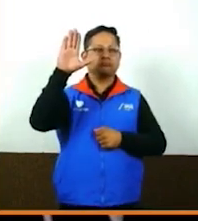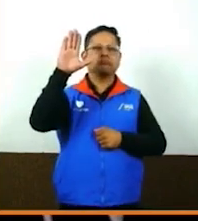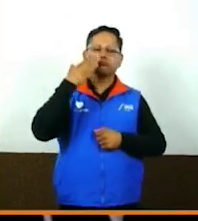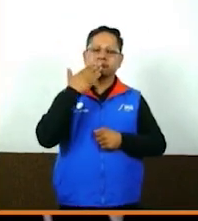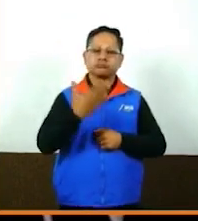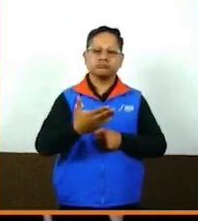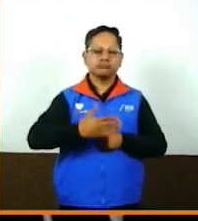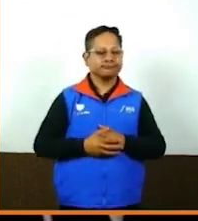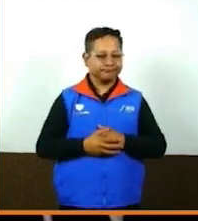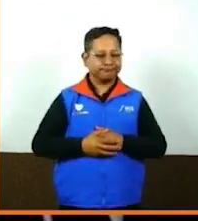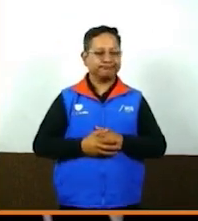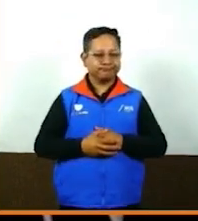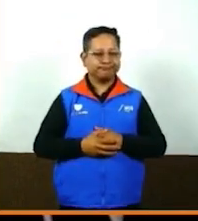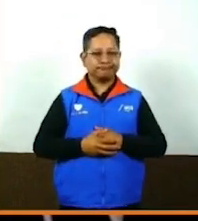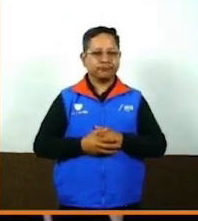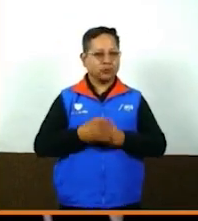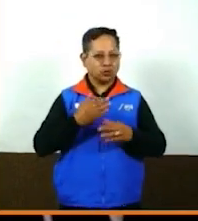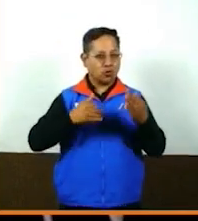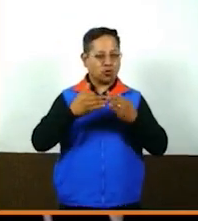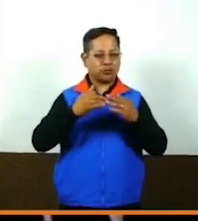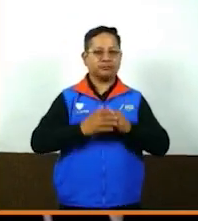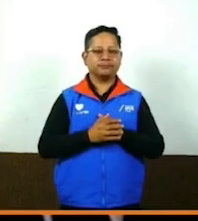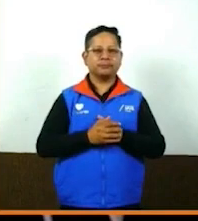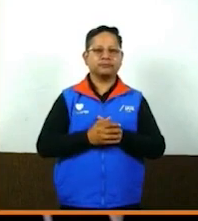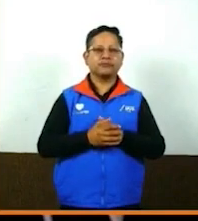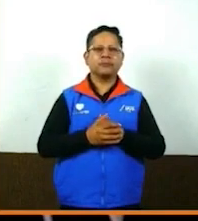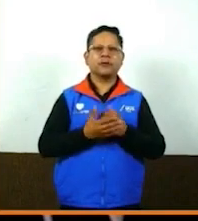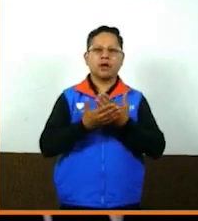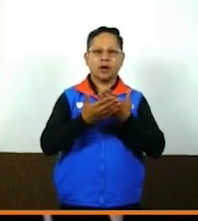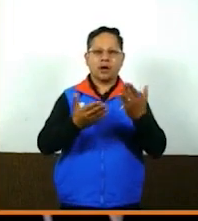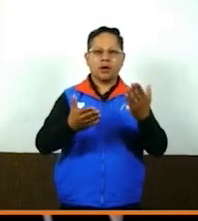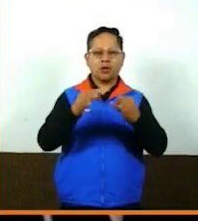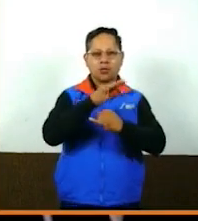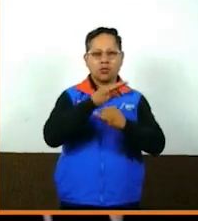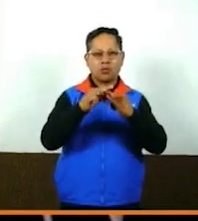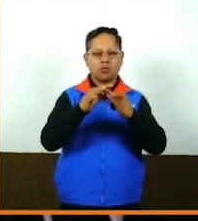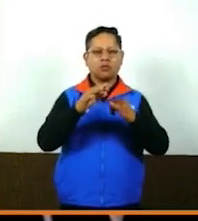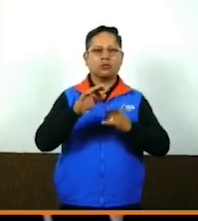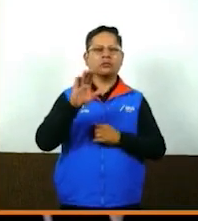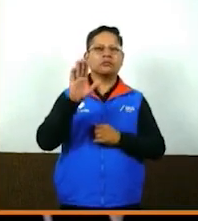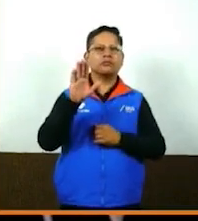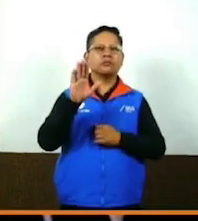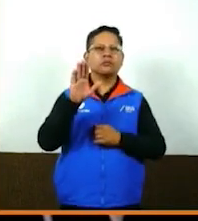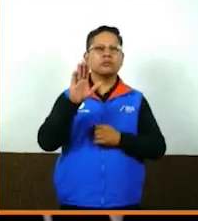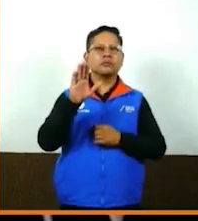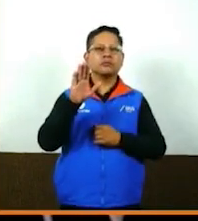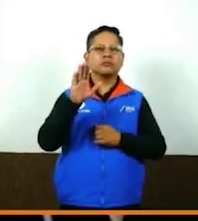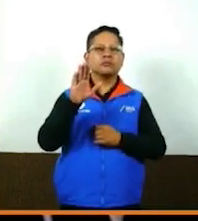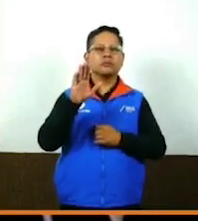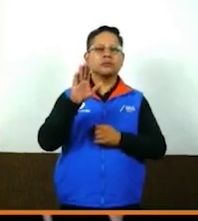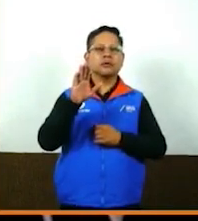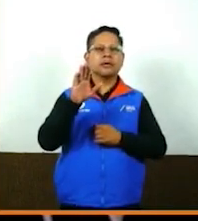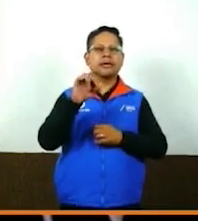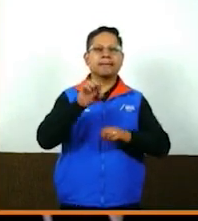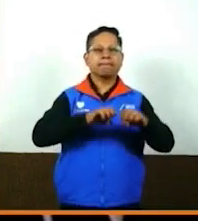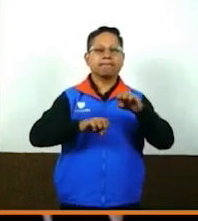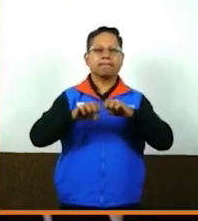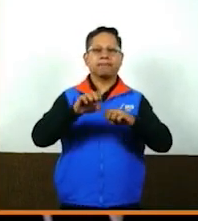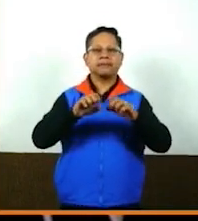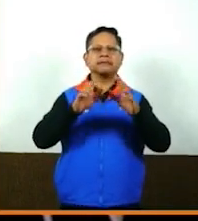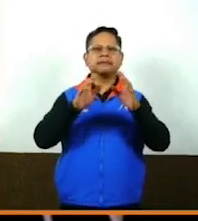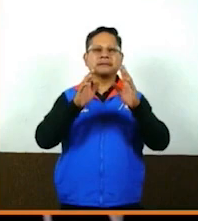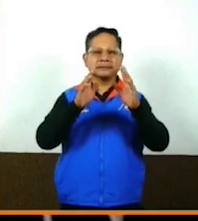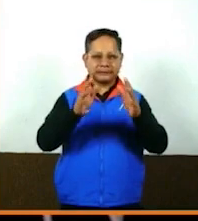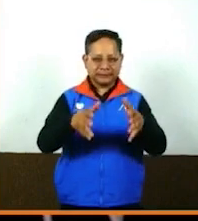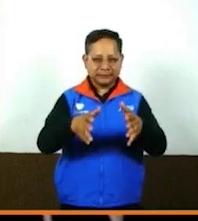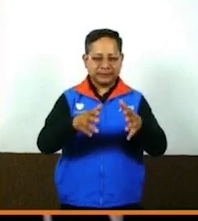Va muy bien, seguimos casi todos levantando la mano. Y por último, seguimos levantando la mano. ¿Quiénes o cuáles empresas ya